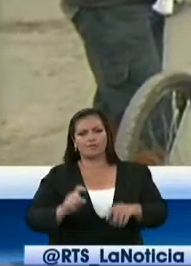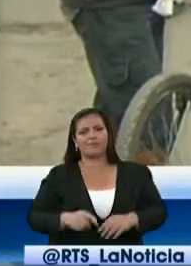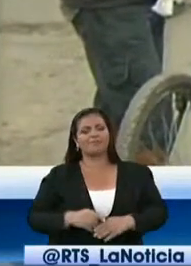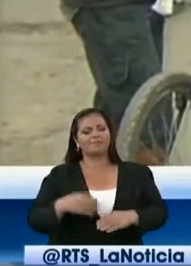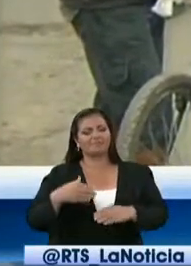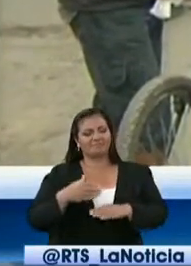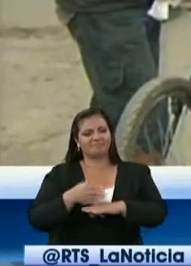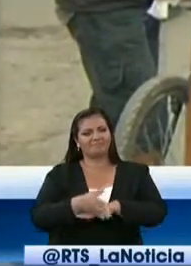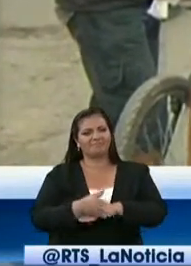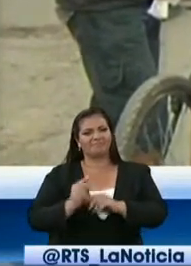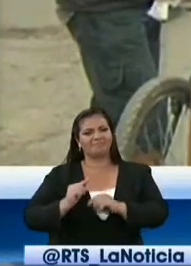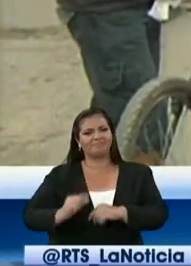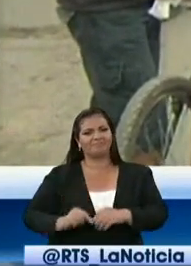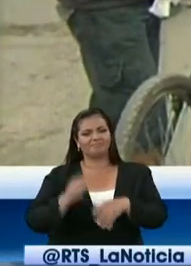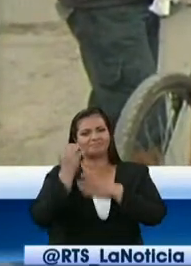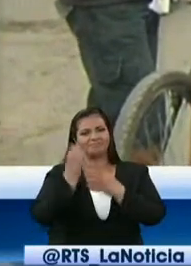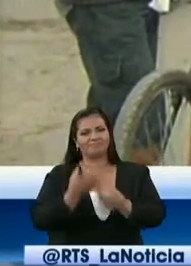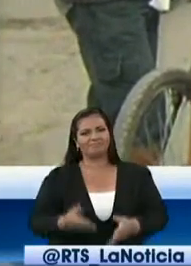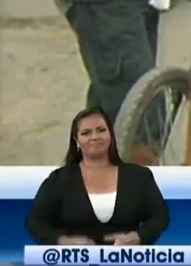nuestros compañeros. Buenos días.